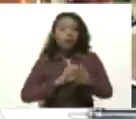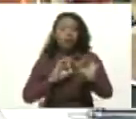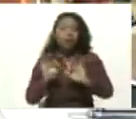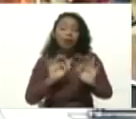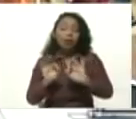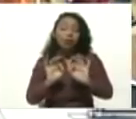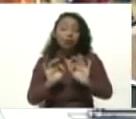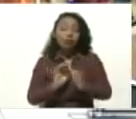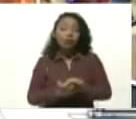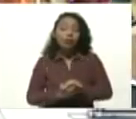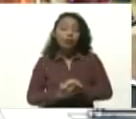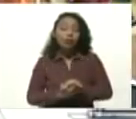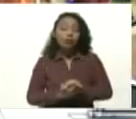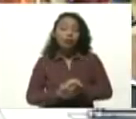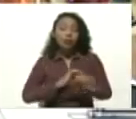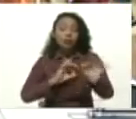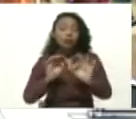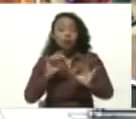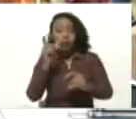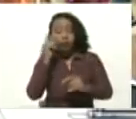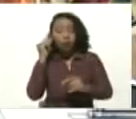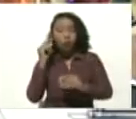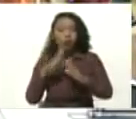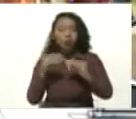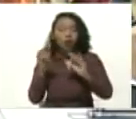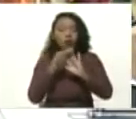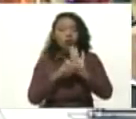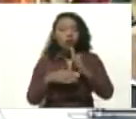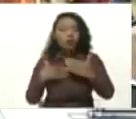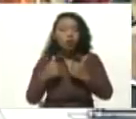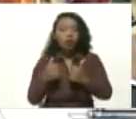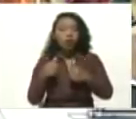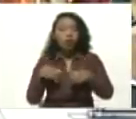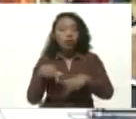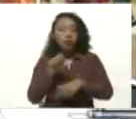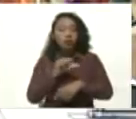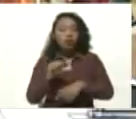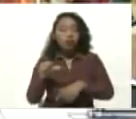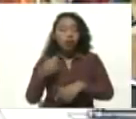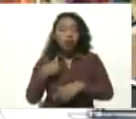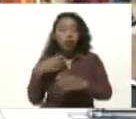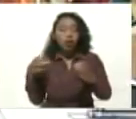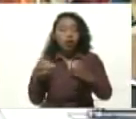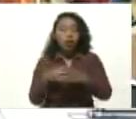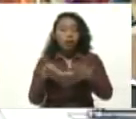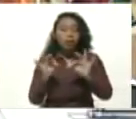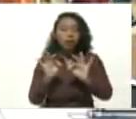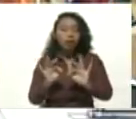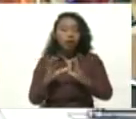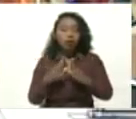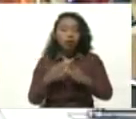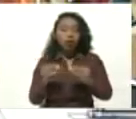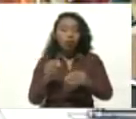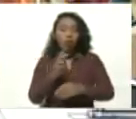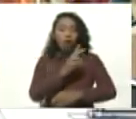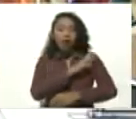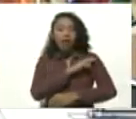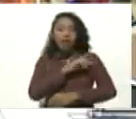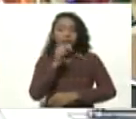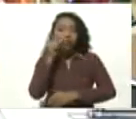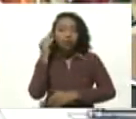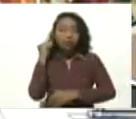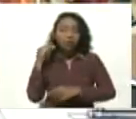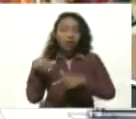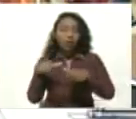Preparados, preparados. Con todas las medidas. Esta semana tengo una reunión especial con todos los jefes y jefas de